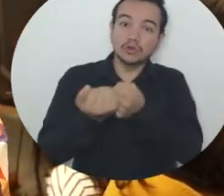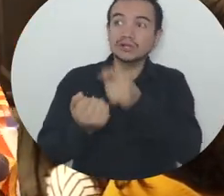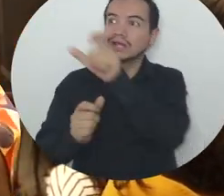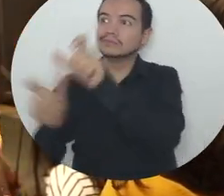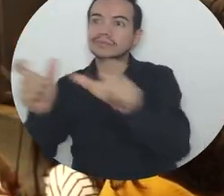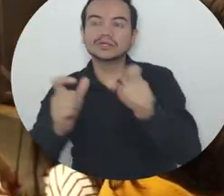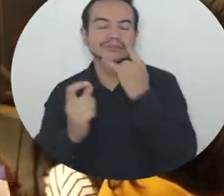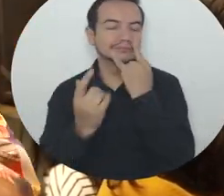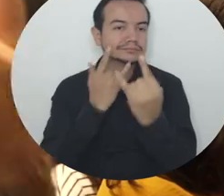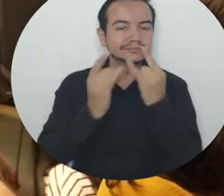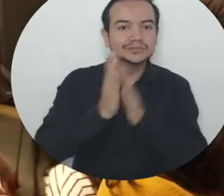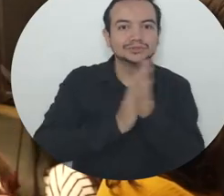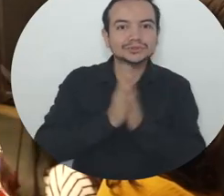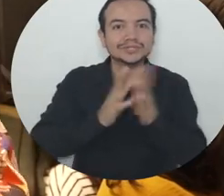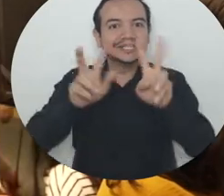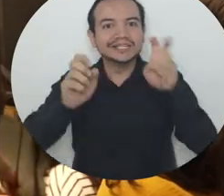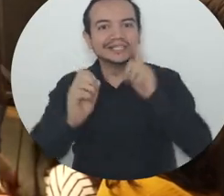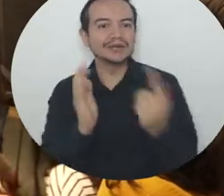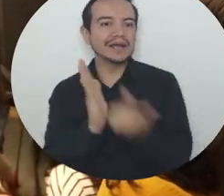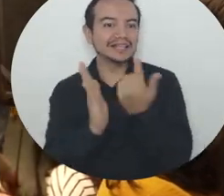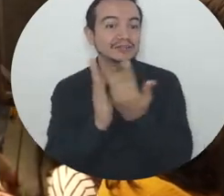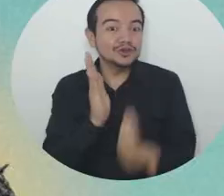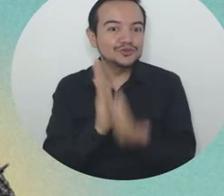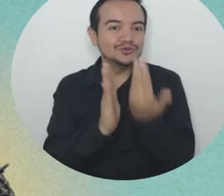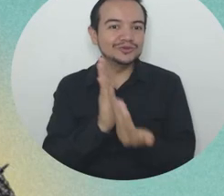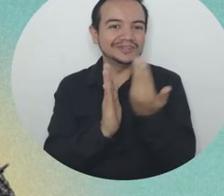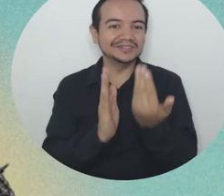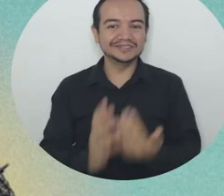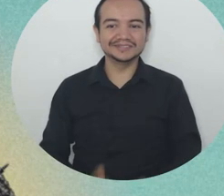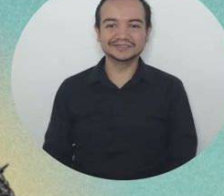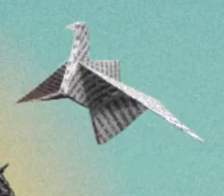la gente muy entusiasmada con las novedades editoriales.